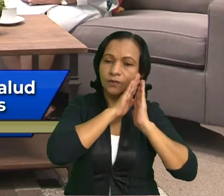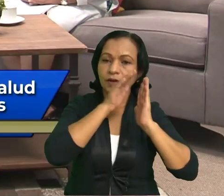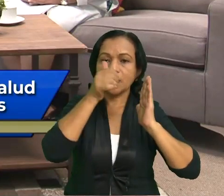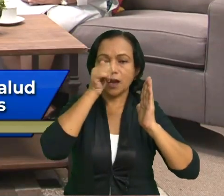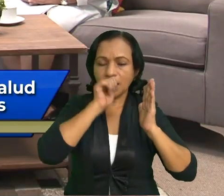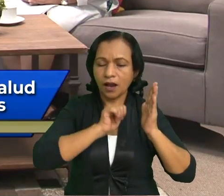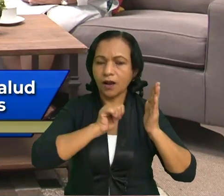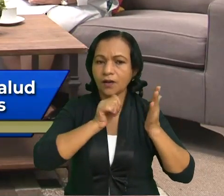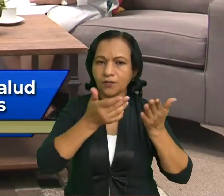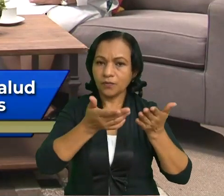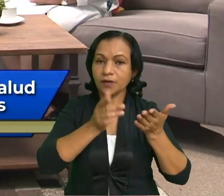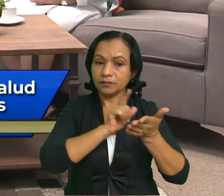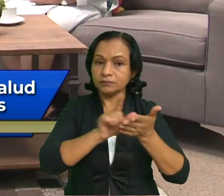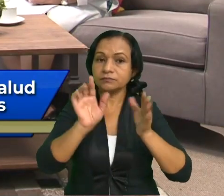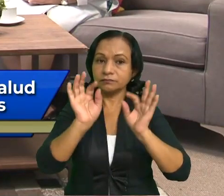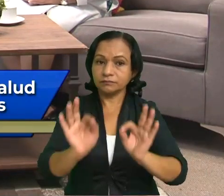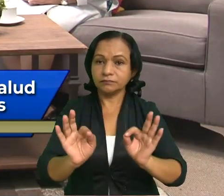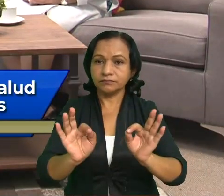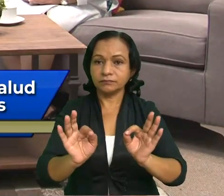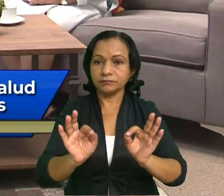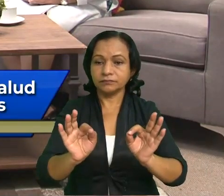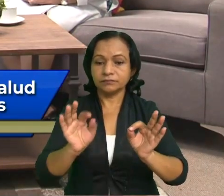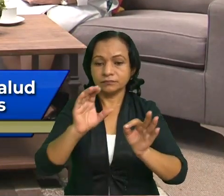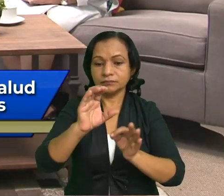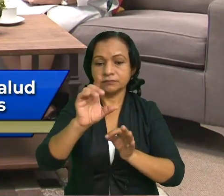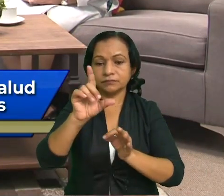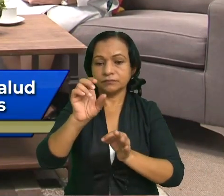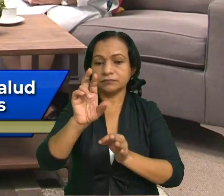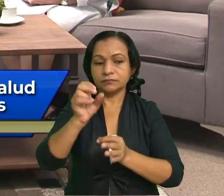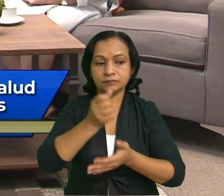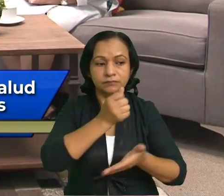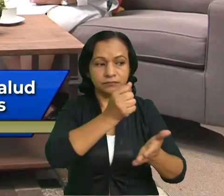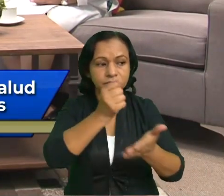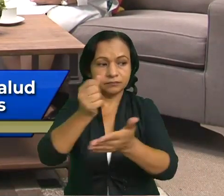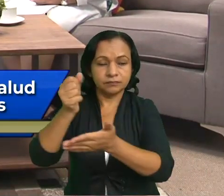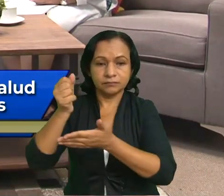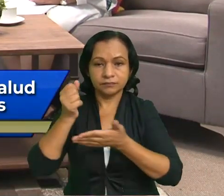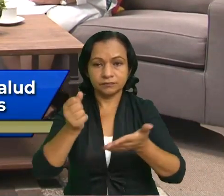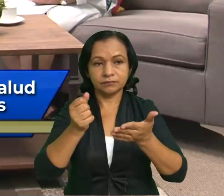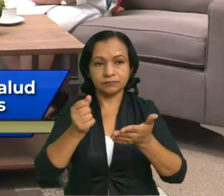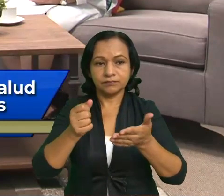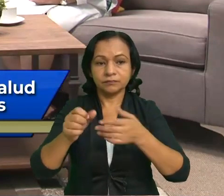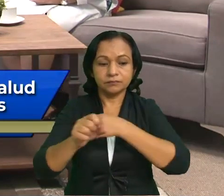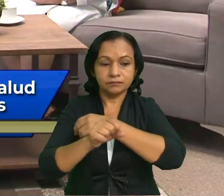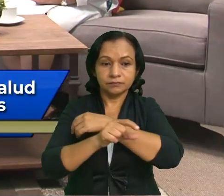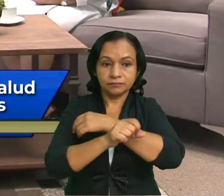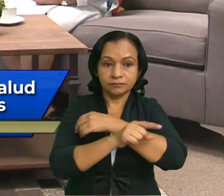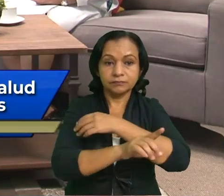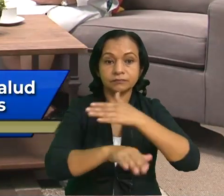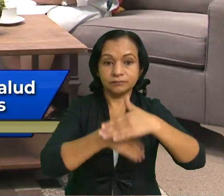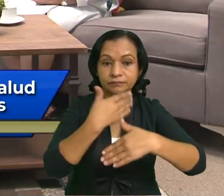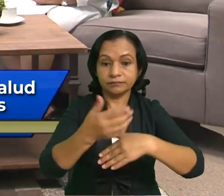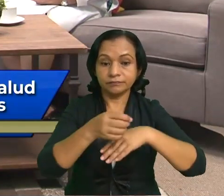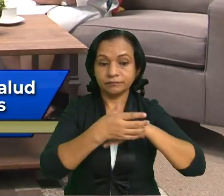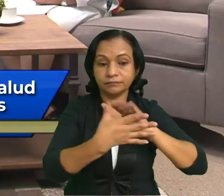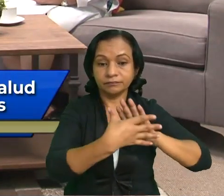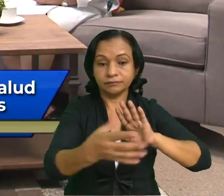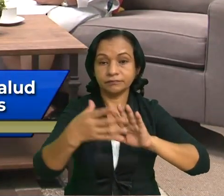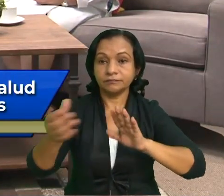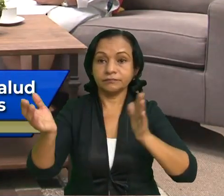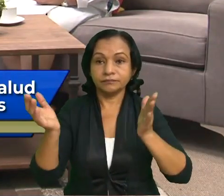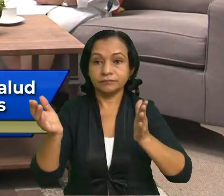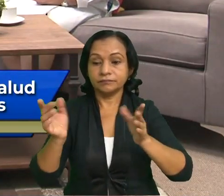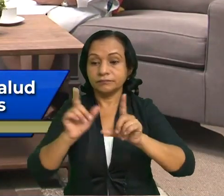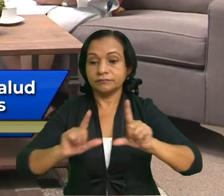esté con las condiciones adecuadas por eso la entrega de cloro a todos estos niveles el de realizar previamente para evitar el hecho de que